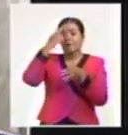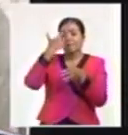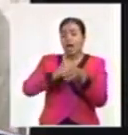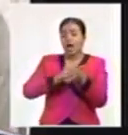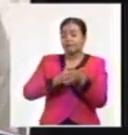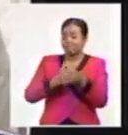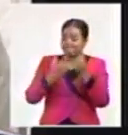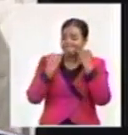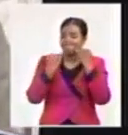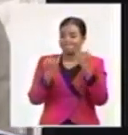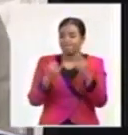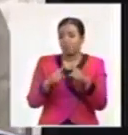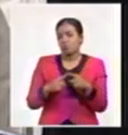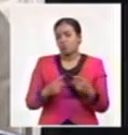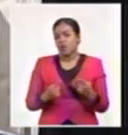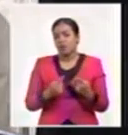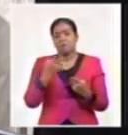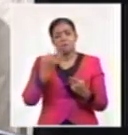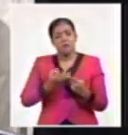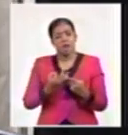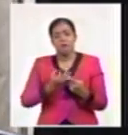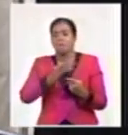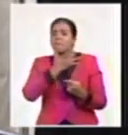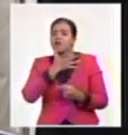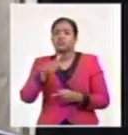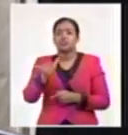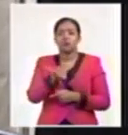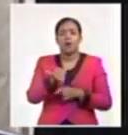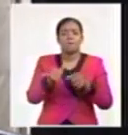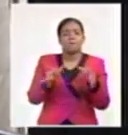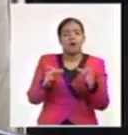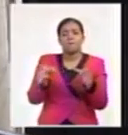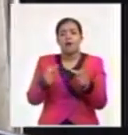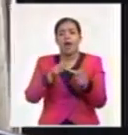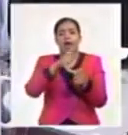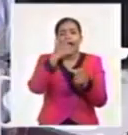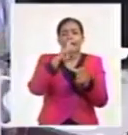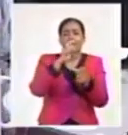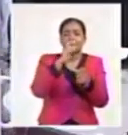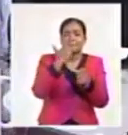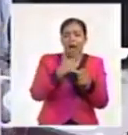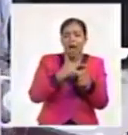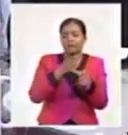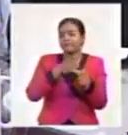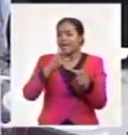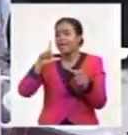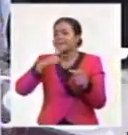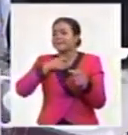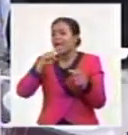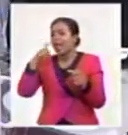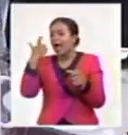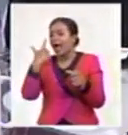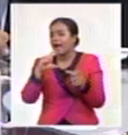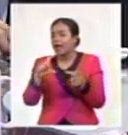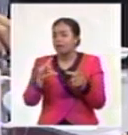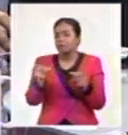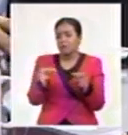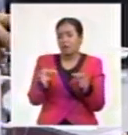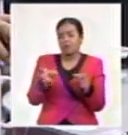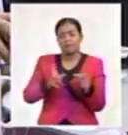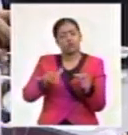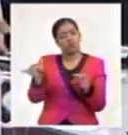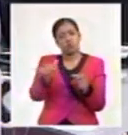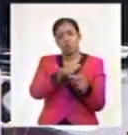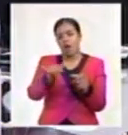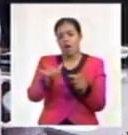a la compensación, bueno, no solo económica, sino también social. Que en su última cumbre, aquí en La Habana, planteó temas